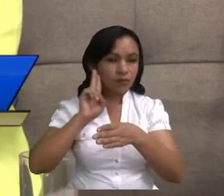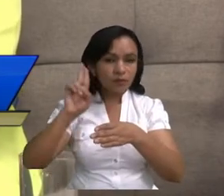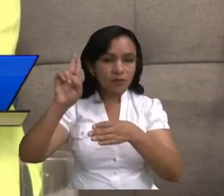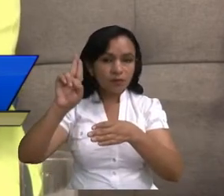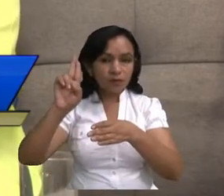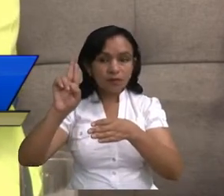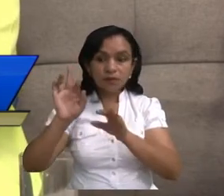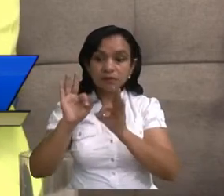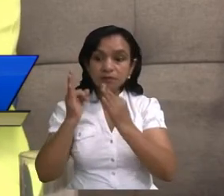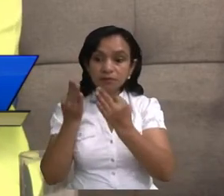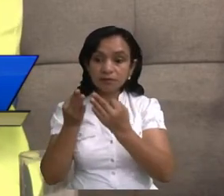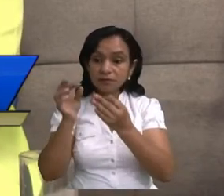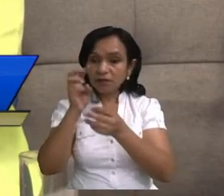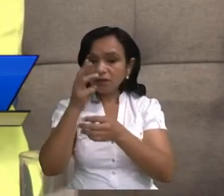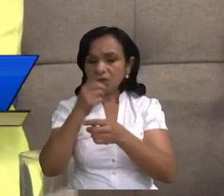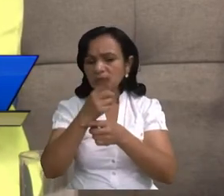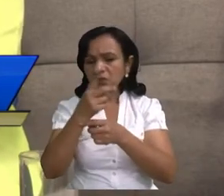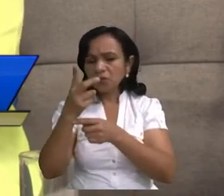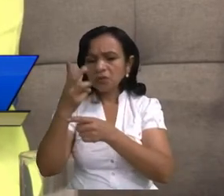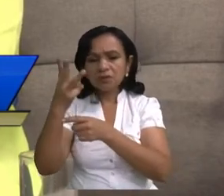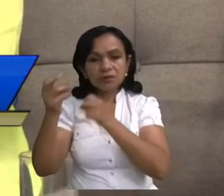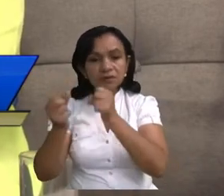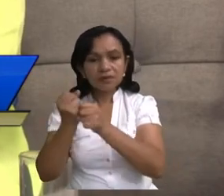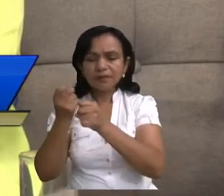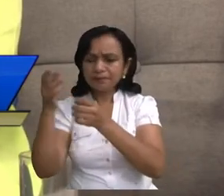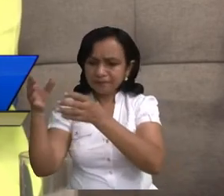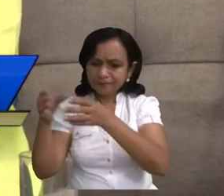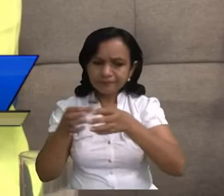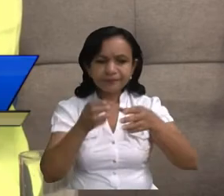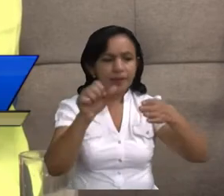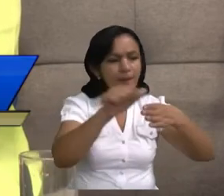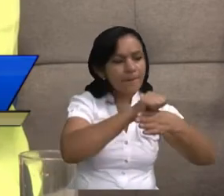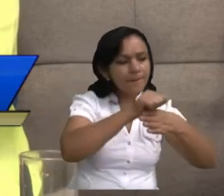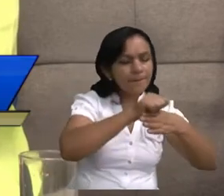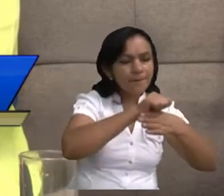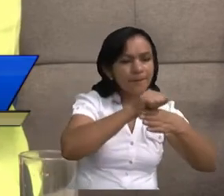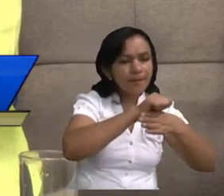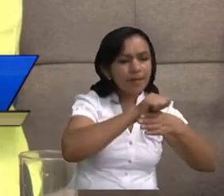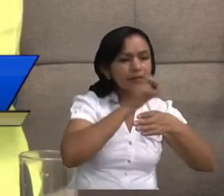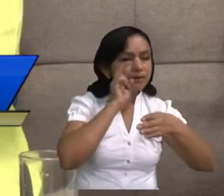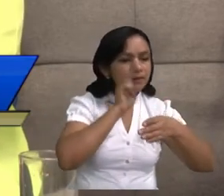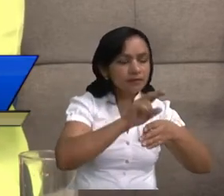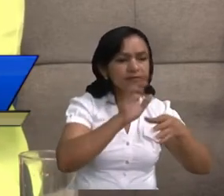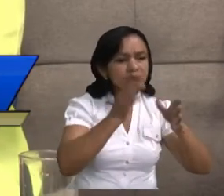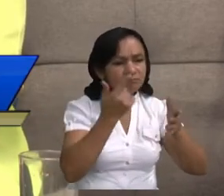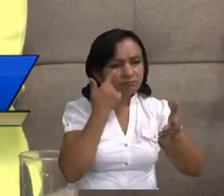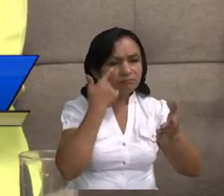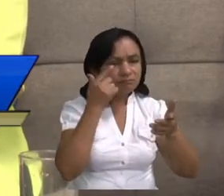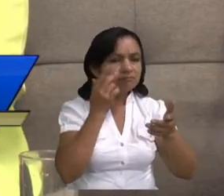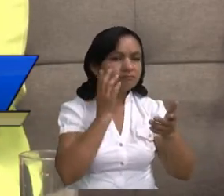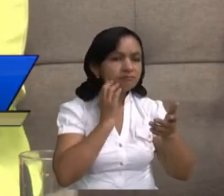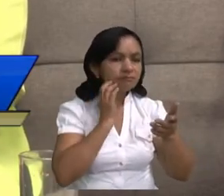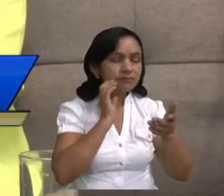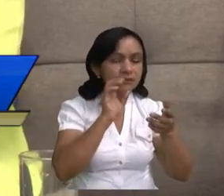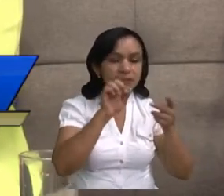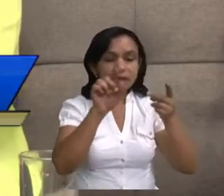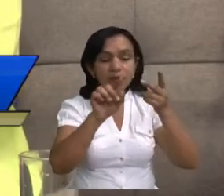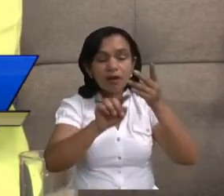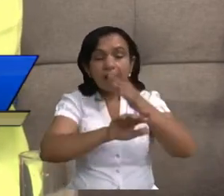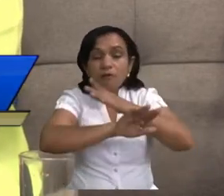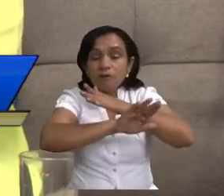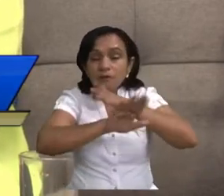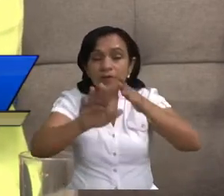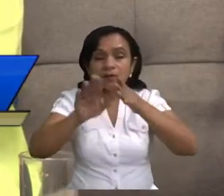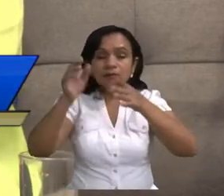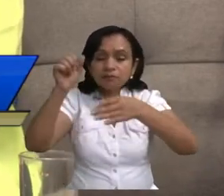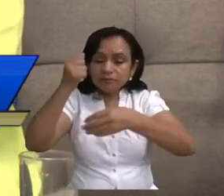de familiarización, donde hay un primer contacto, las prácticas de especialización, donde ya va teniendo ya más inclusión en